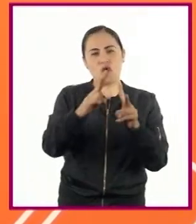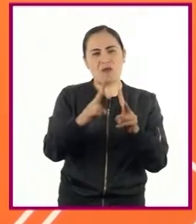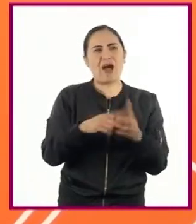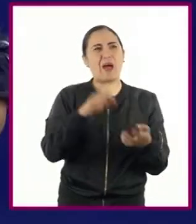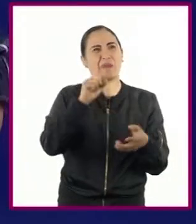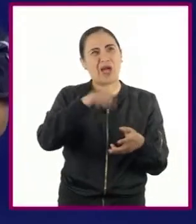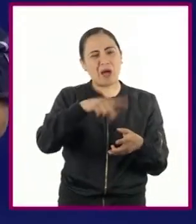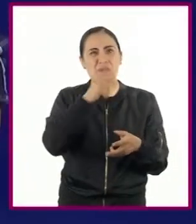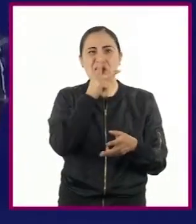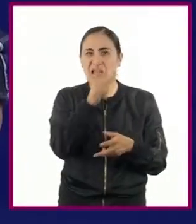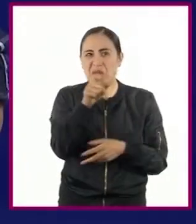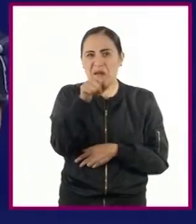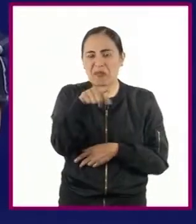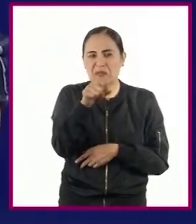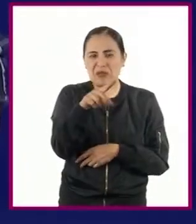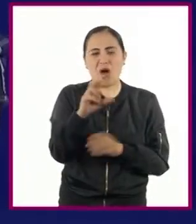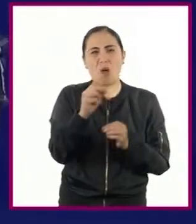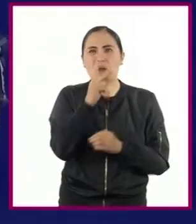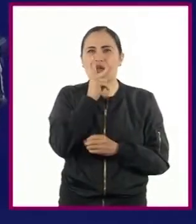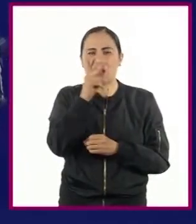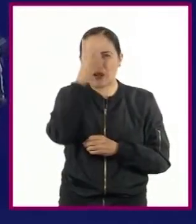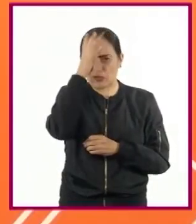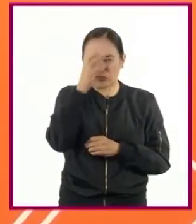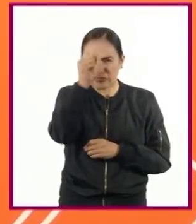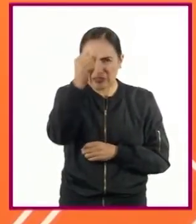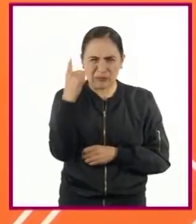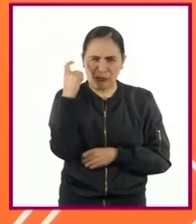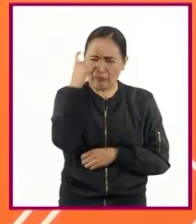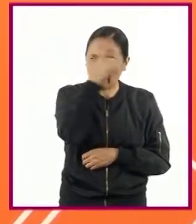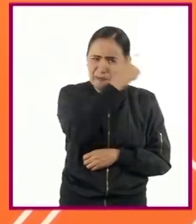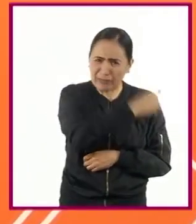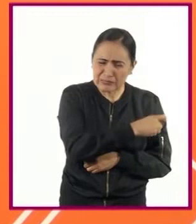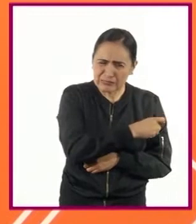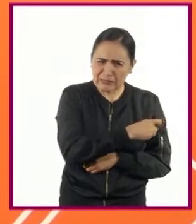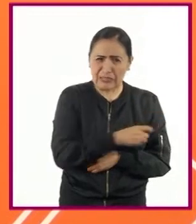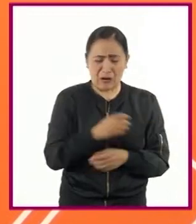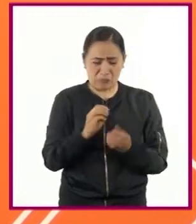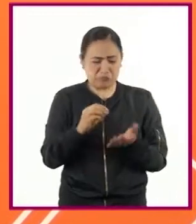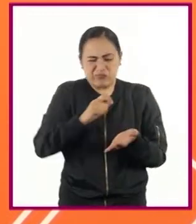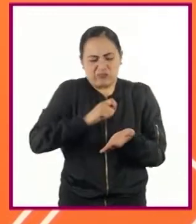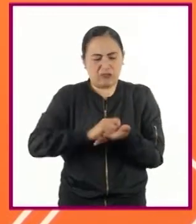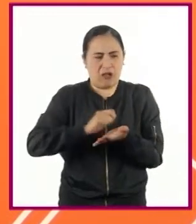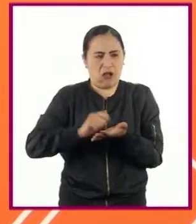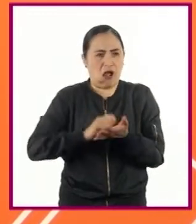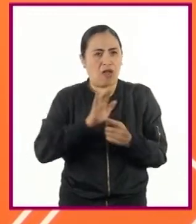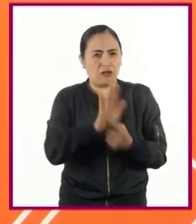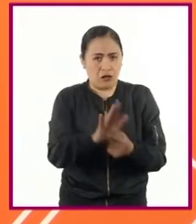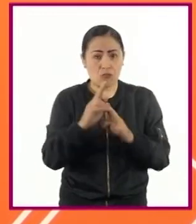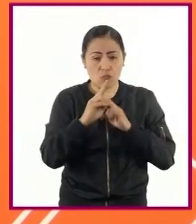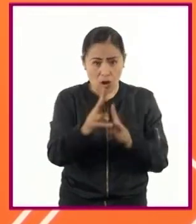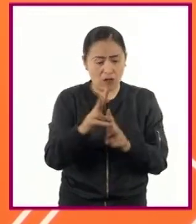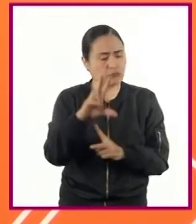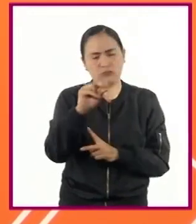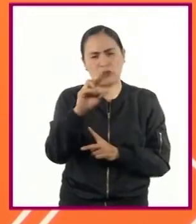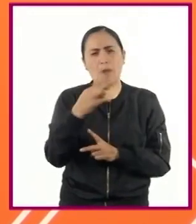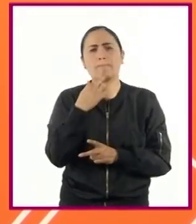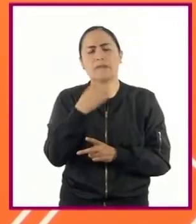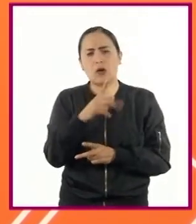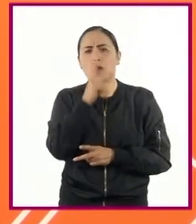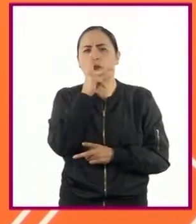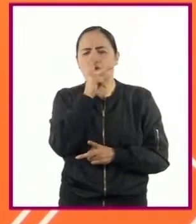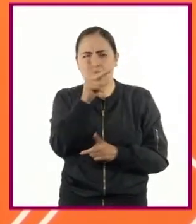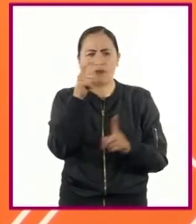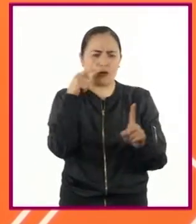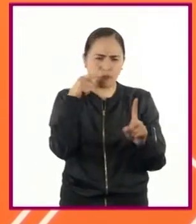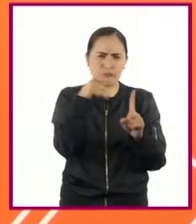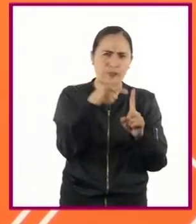redundancias, el uso de palabras largas, abstractas y complicadas de recordar por la audiencia. Es mejor recurrir a palabras concretas que permitan